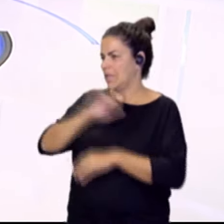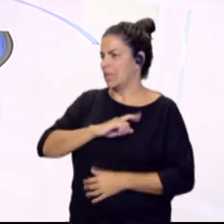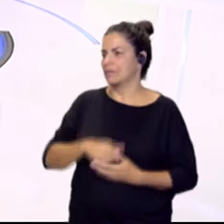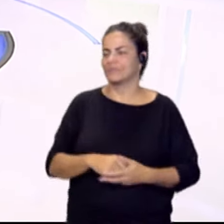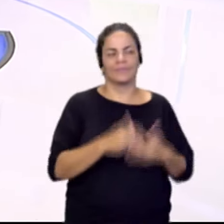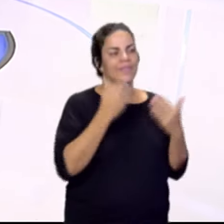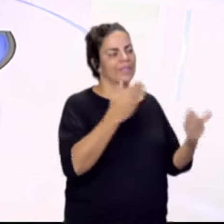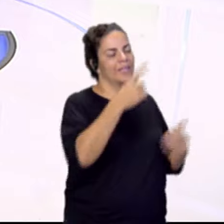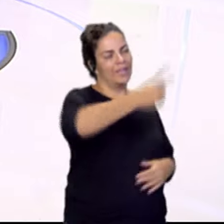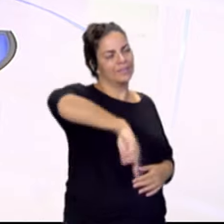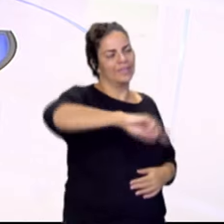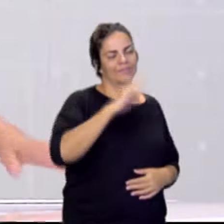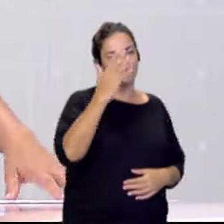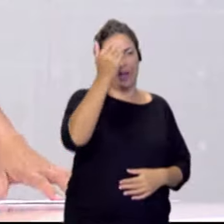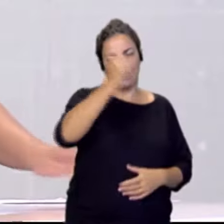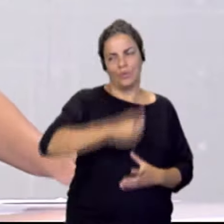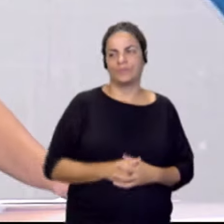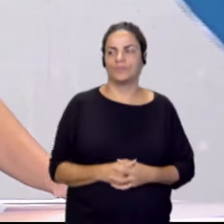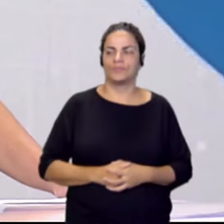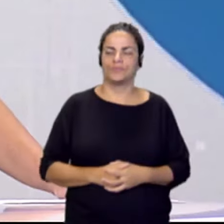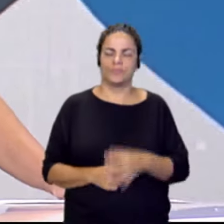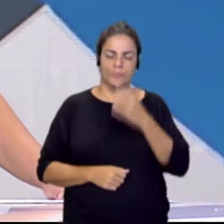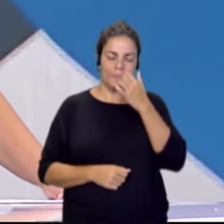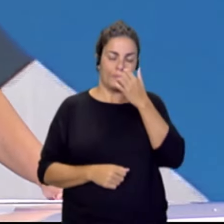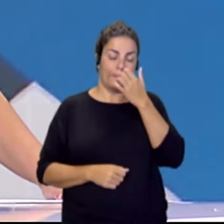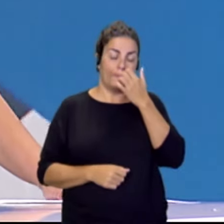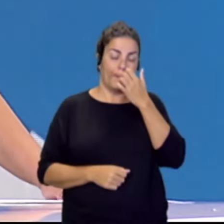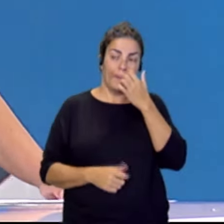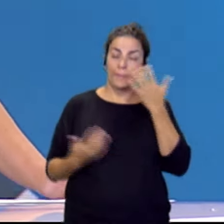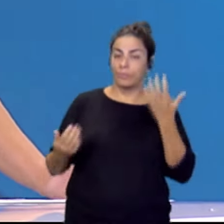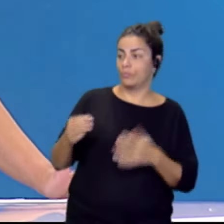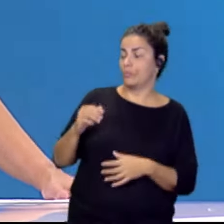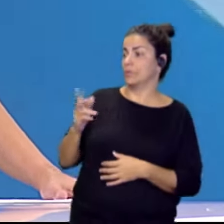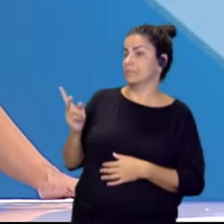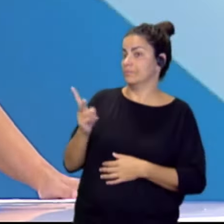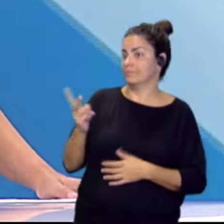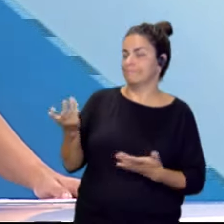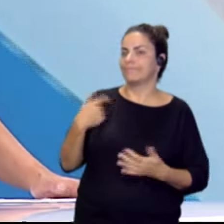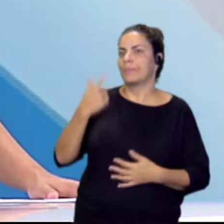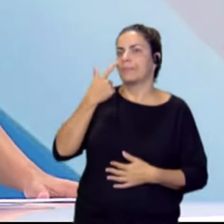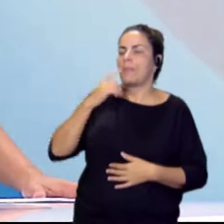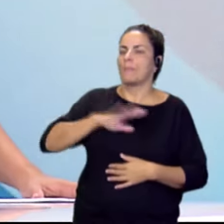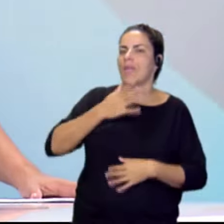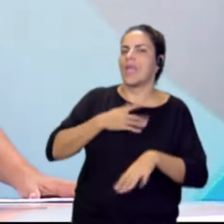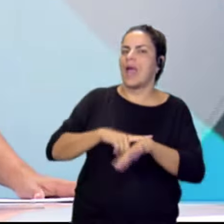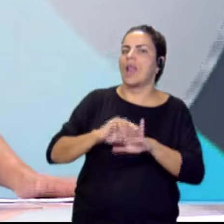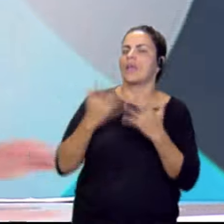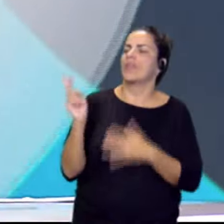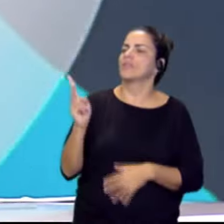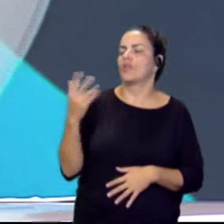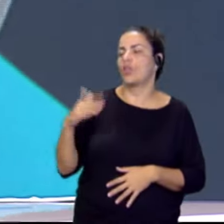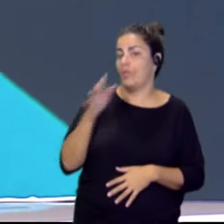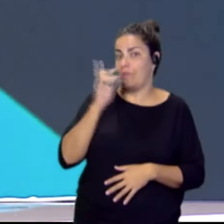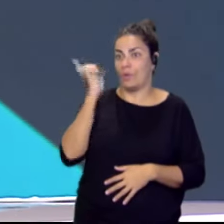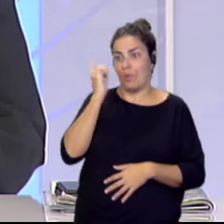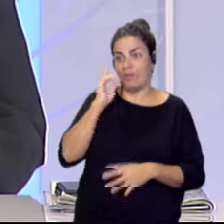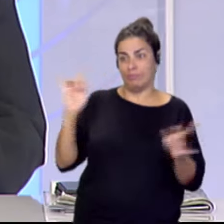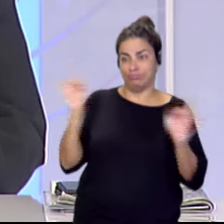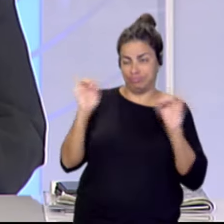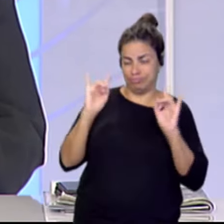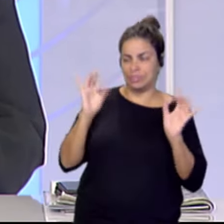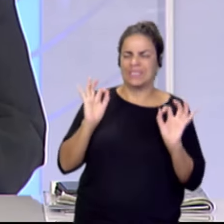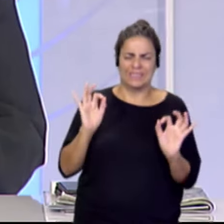Muchas gracias, un saludo. Bueno, Paco, Pepe, mañana a las 10, a ver dónde están ustedes, que les va a sonar el teléfono móvil. Eso va a